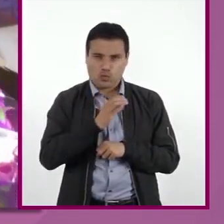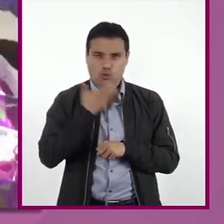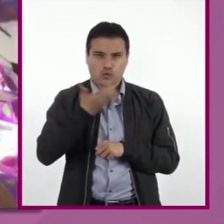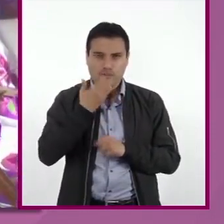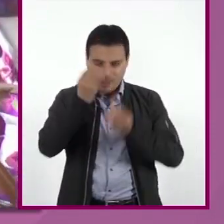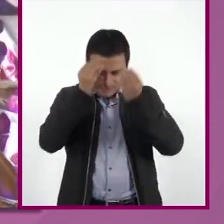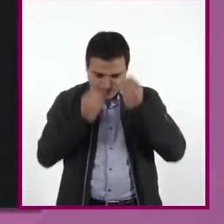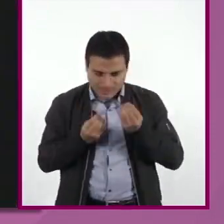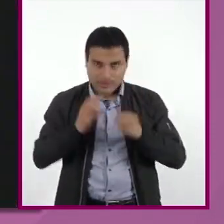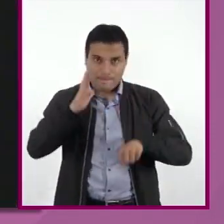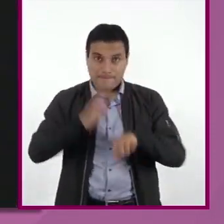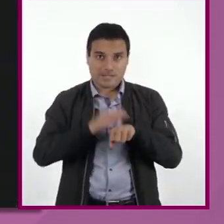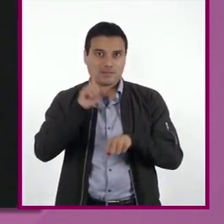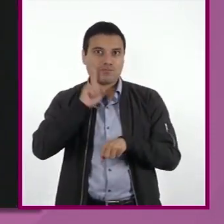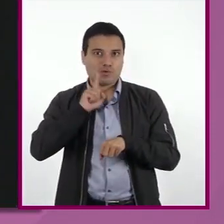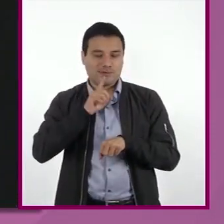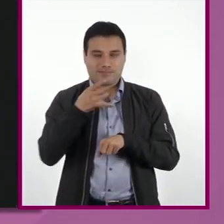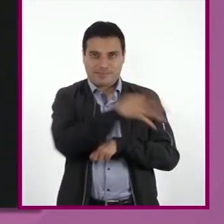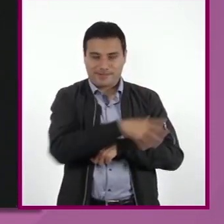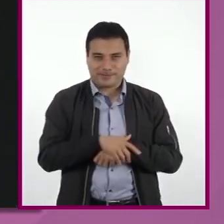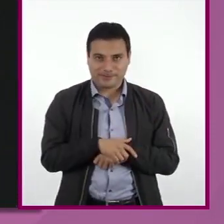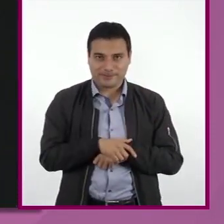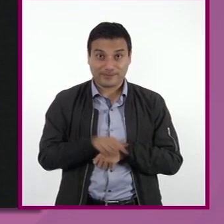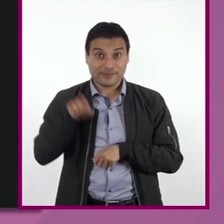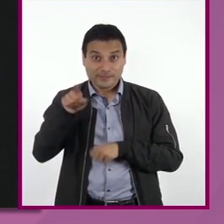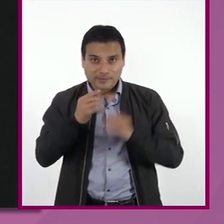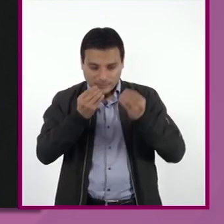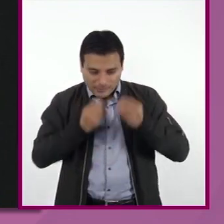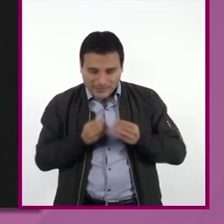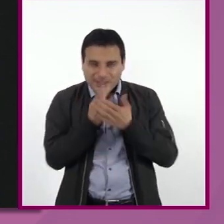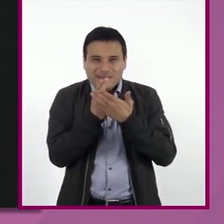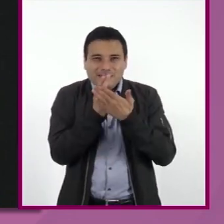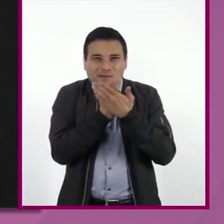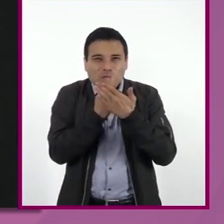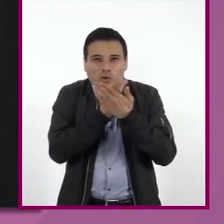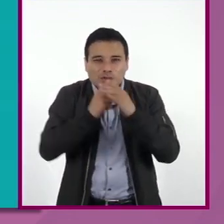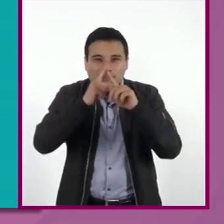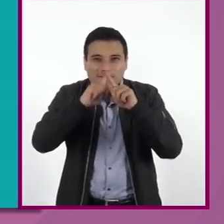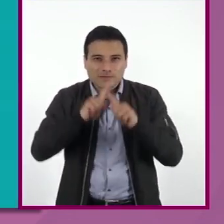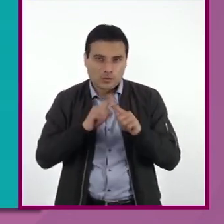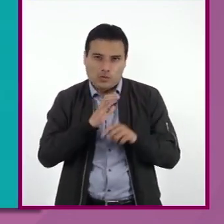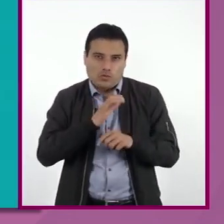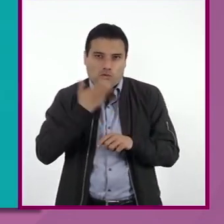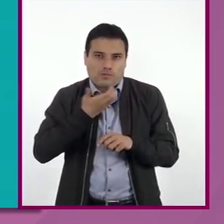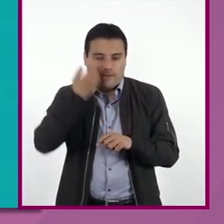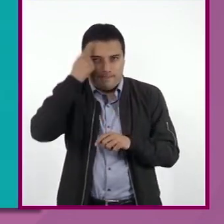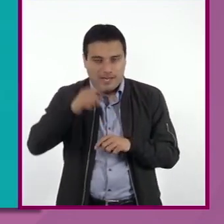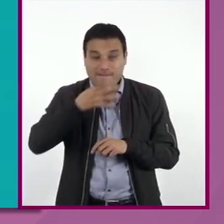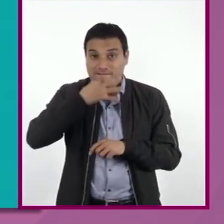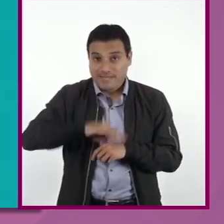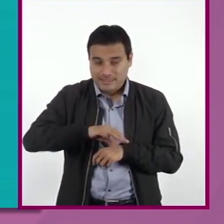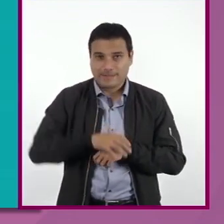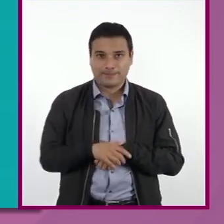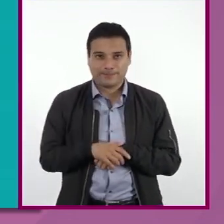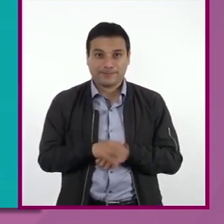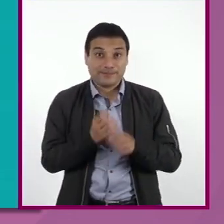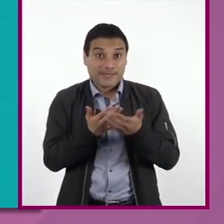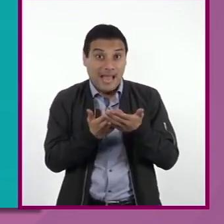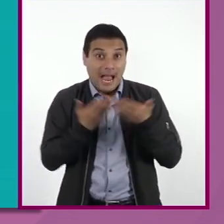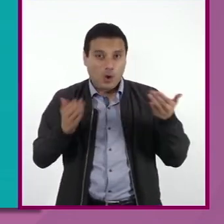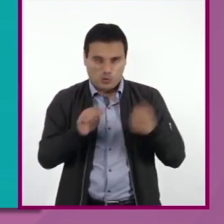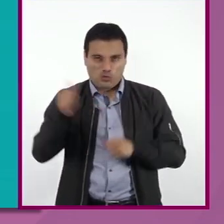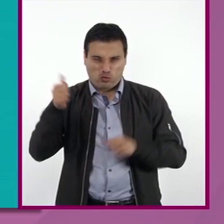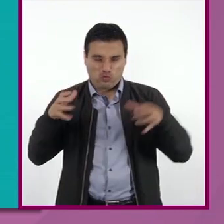las mujeres y que se pintan dibujos simbólicos para las ceremonias rituales? Ahora vamos con otro